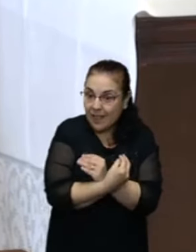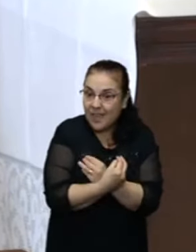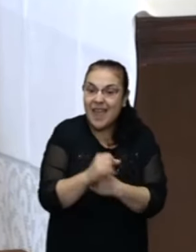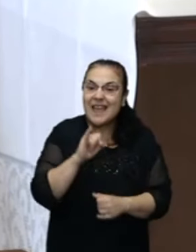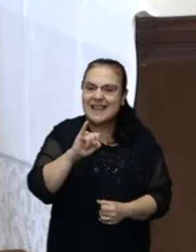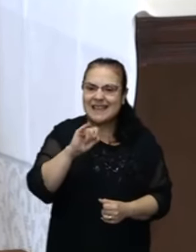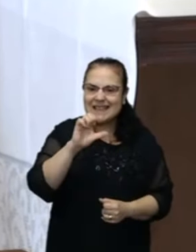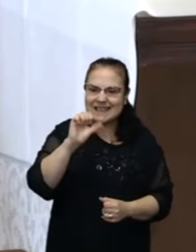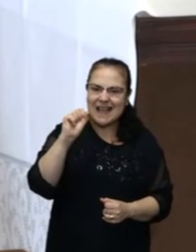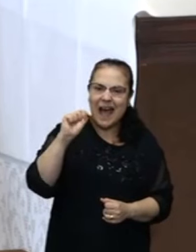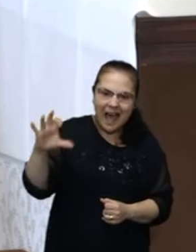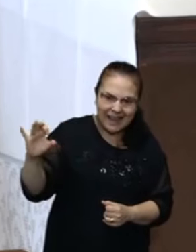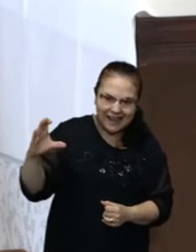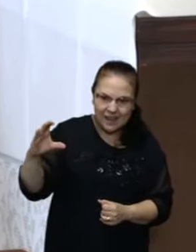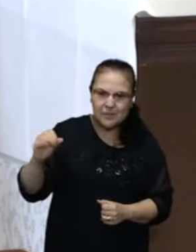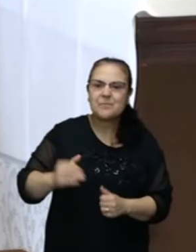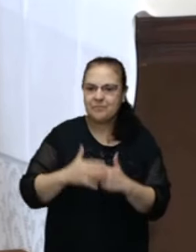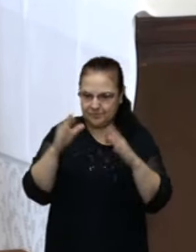Isaac.